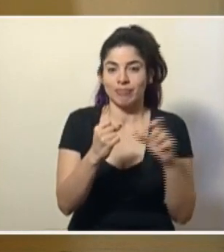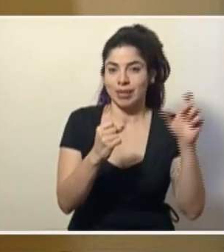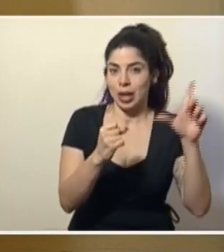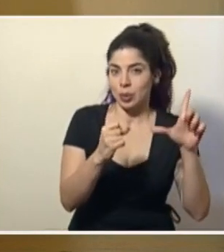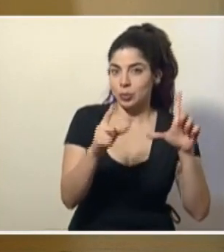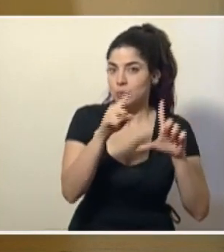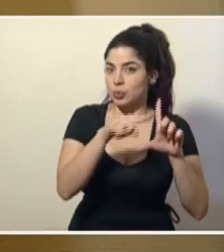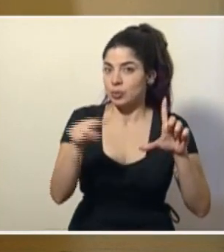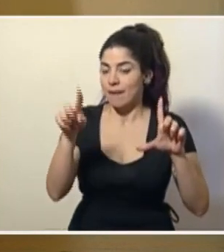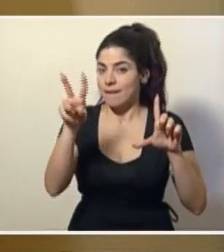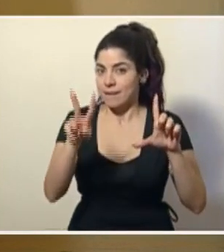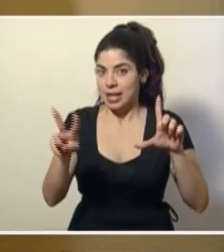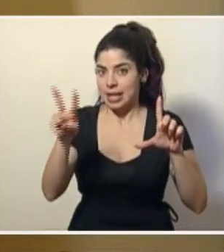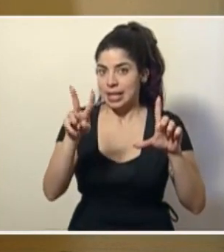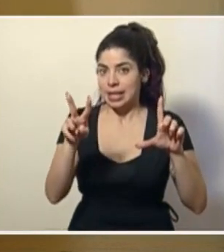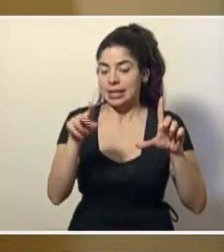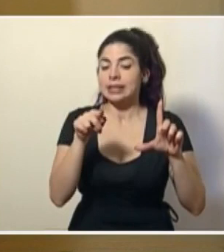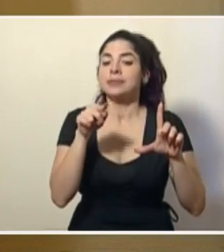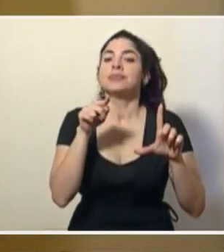semana,